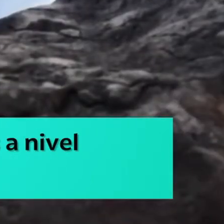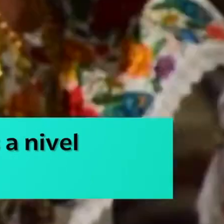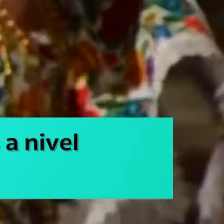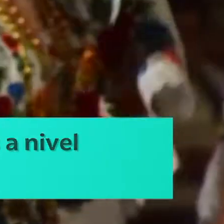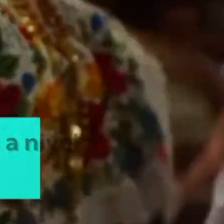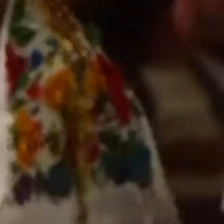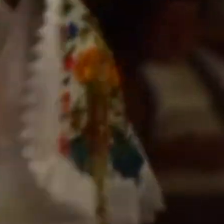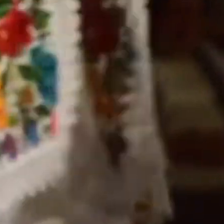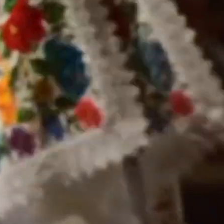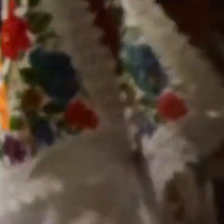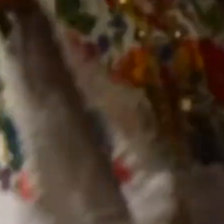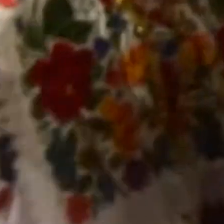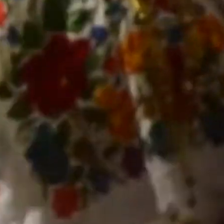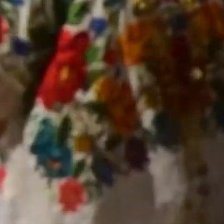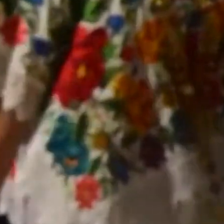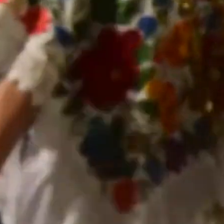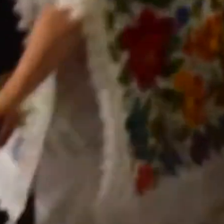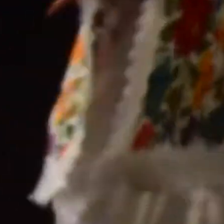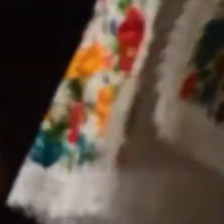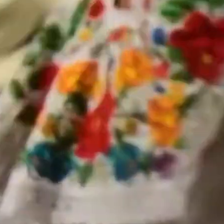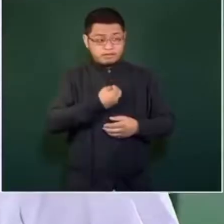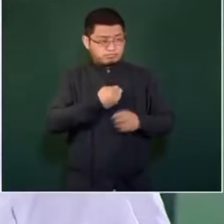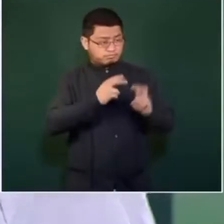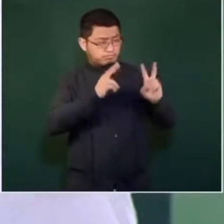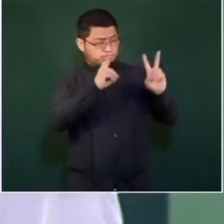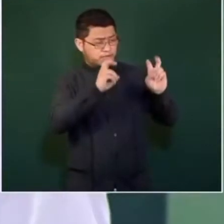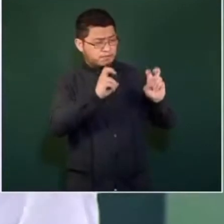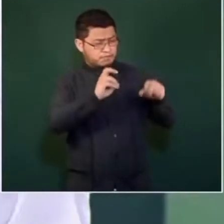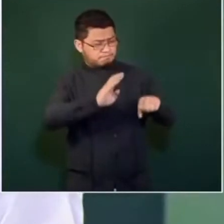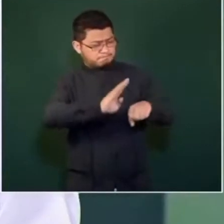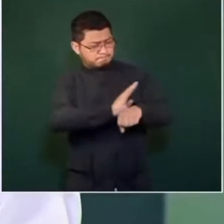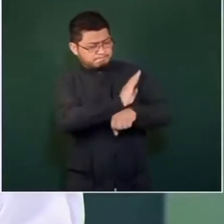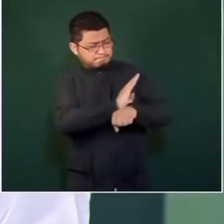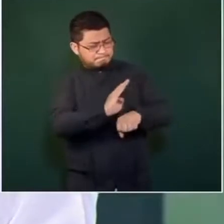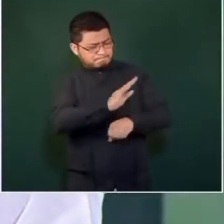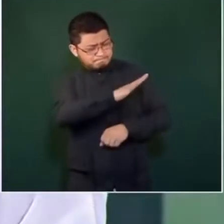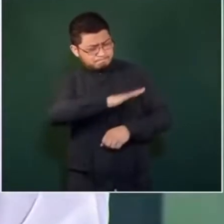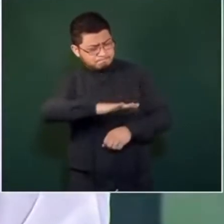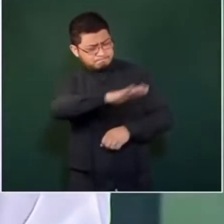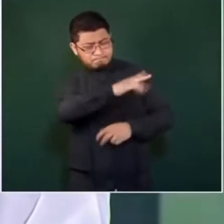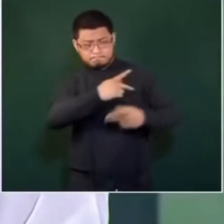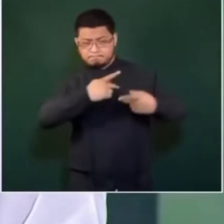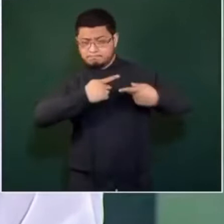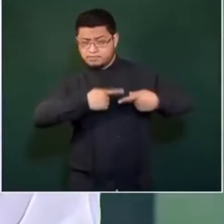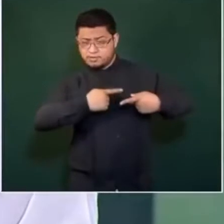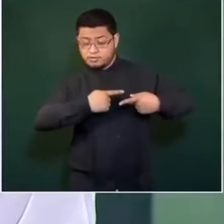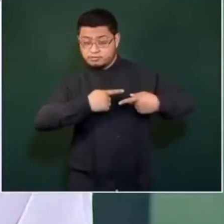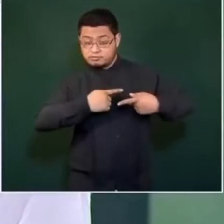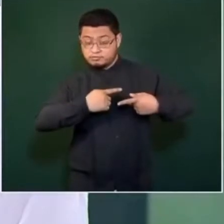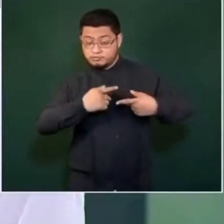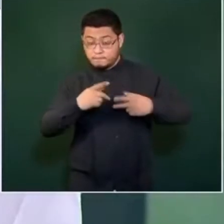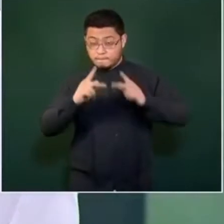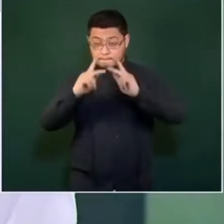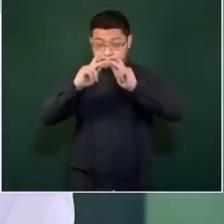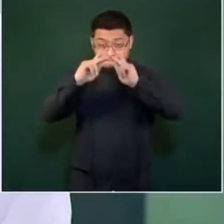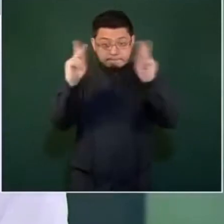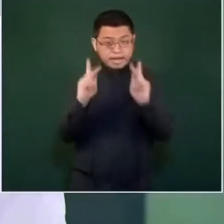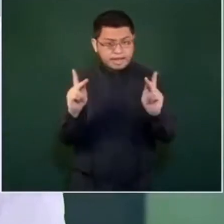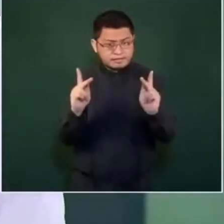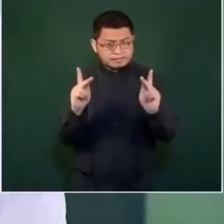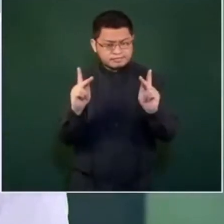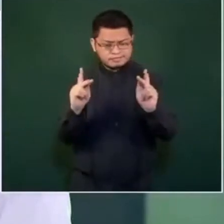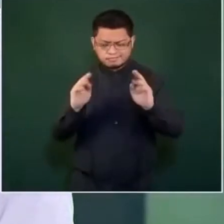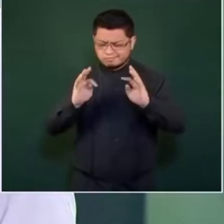tranquilidad y vivir sin miedo, aseguró el presidente Andrés Manuel López Obrador, quien destacó que esta situación es una bendición.